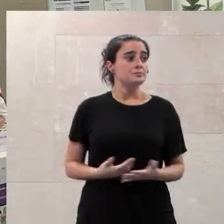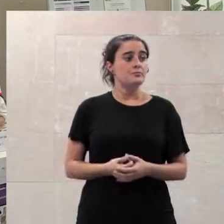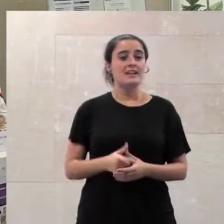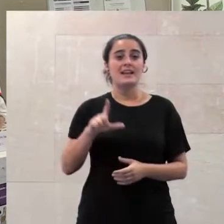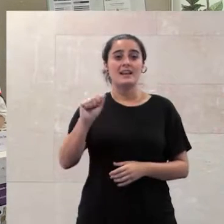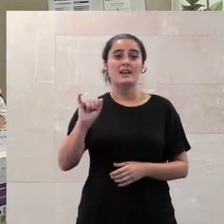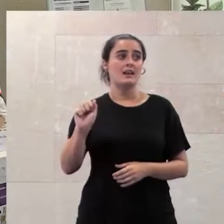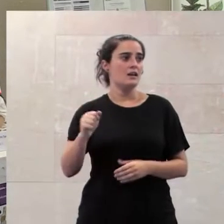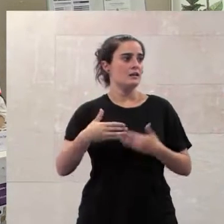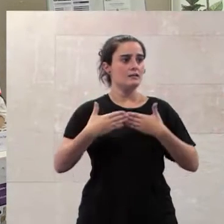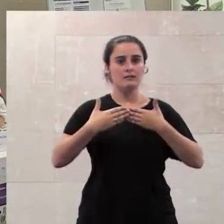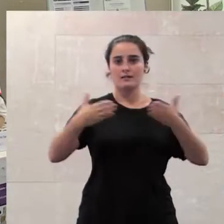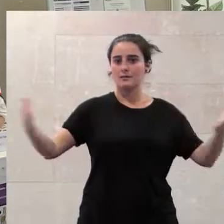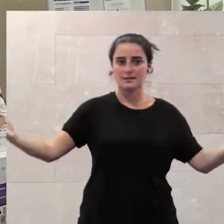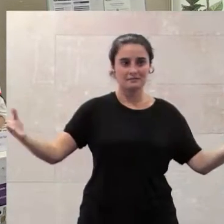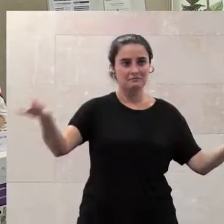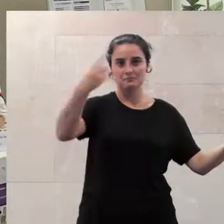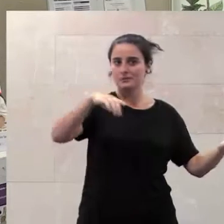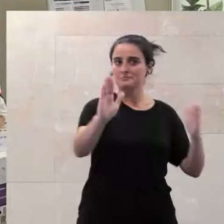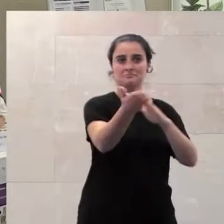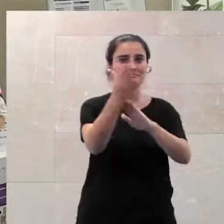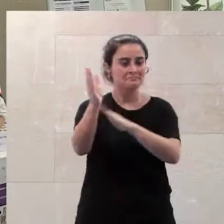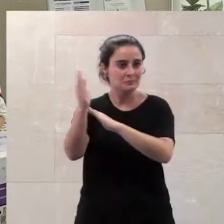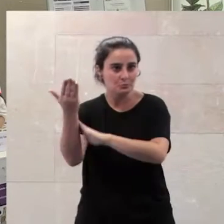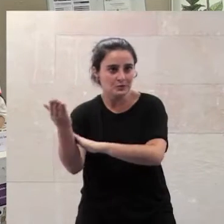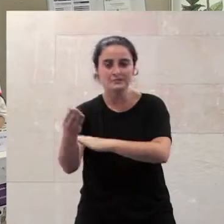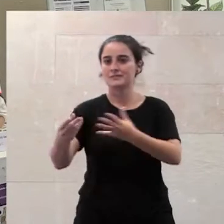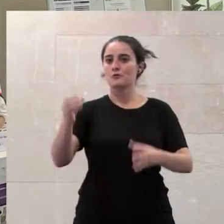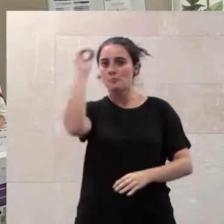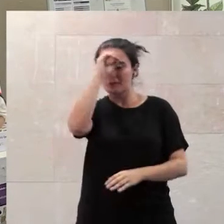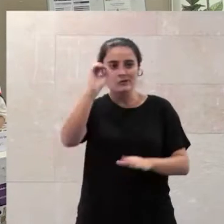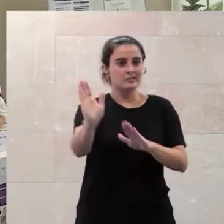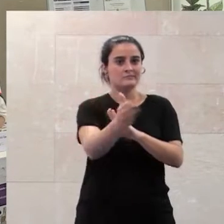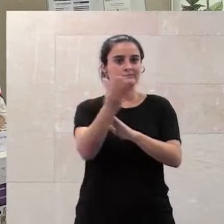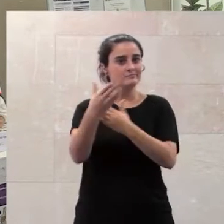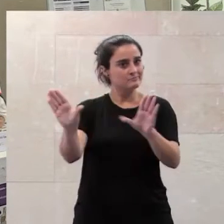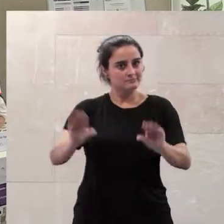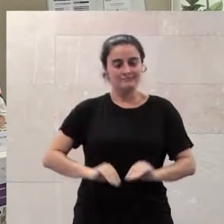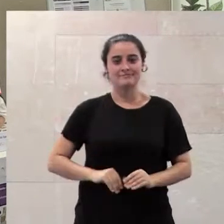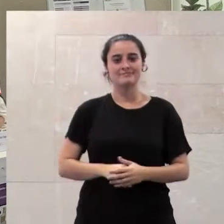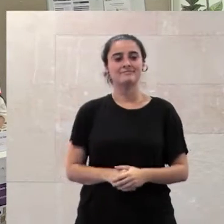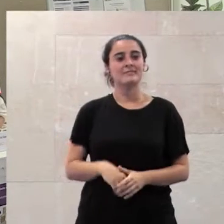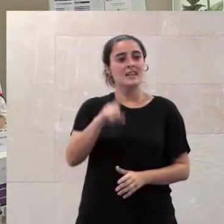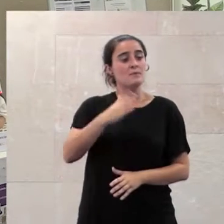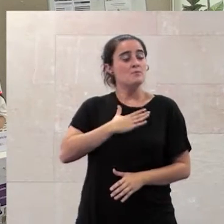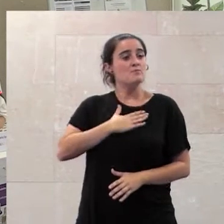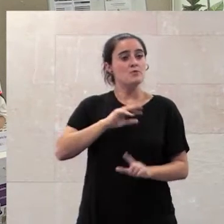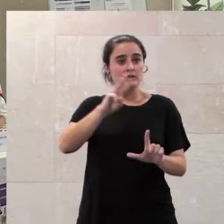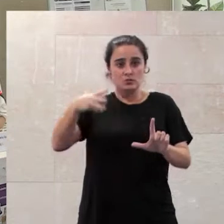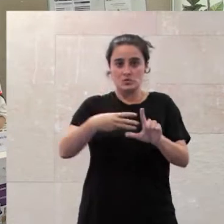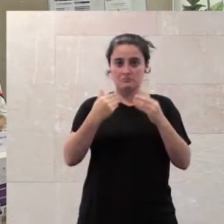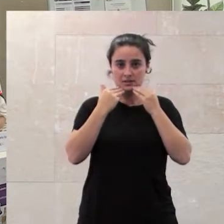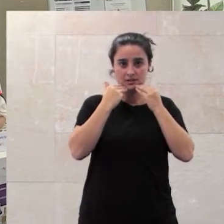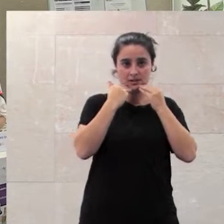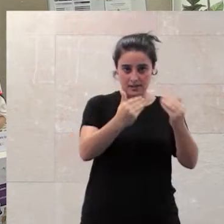Laia está abierta, por supuesto, a recibir todas vuestras aportaciones, todas vuestras sugerencias, y también lo vais a poder hacer a través de la página